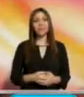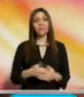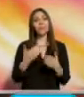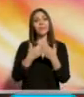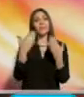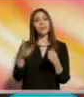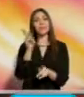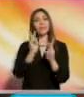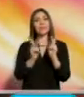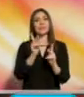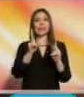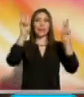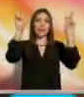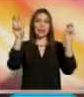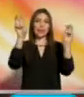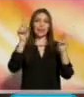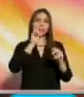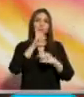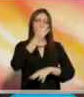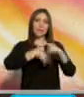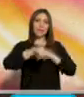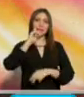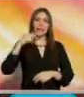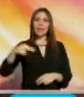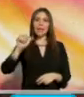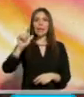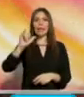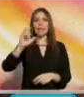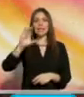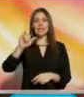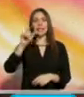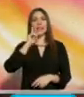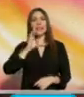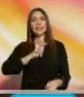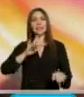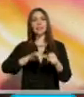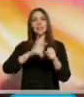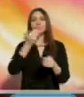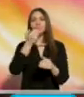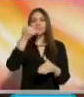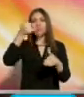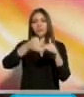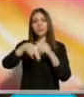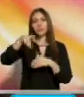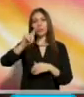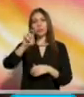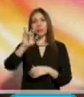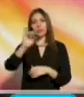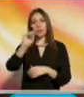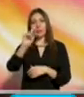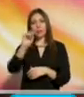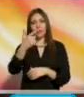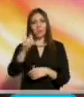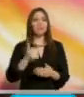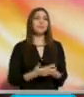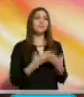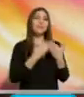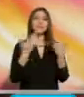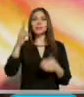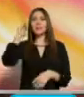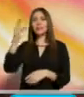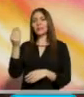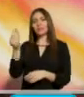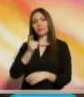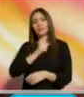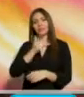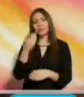para hablarnos de este tema está el día de hoy Alicia, nutrióloga, ¿cómo estás? Hola, ¿qué tal? Me da mucho buenos gusto. días. Feliz año. Feliz año año para todos,